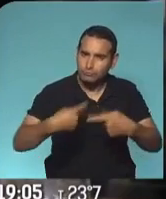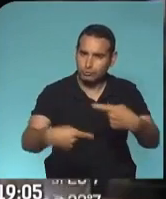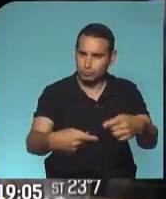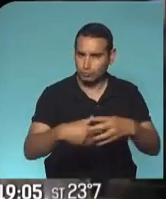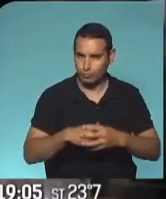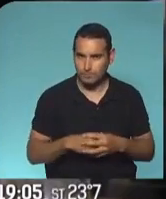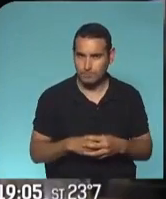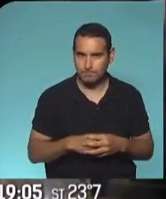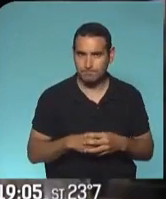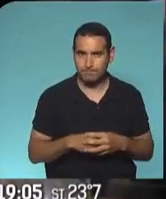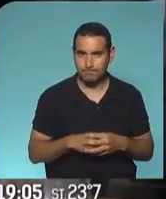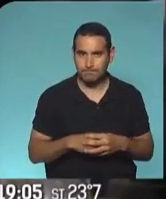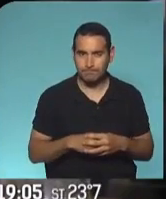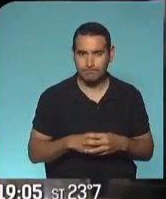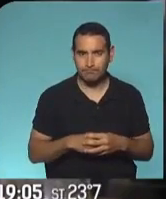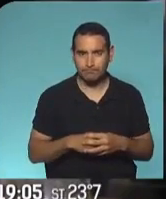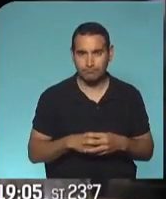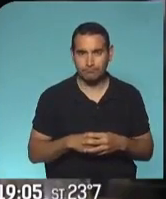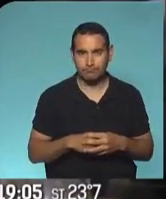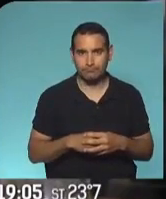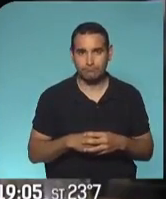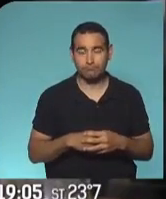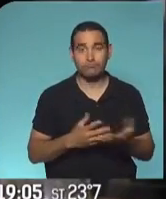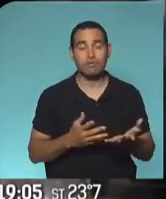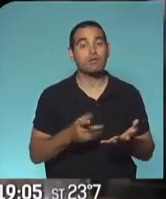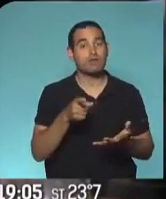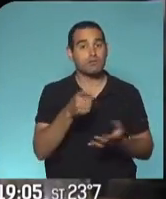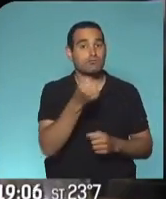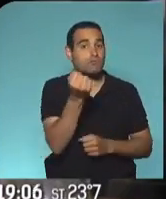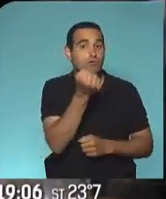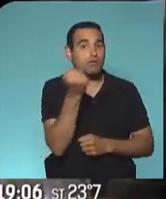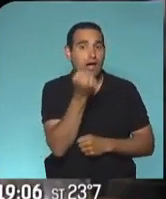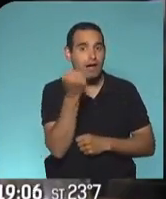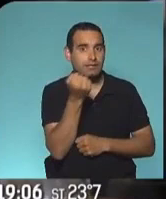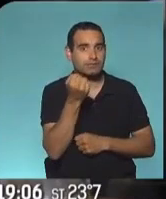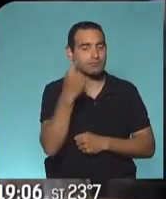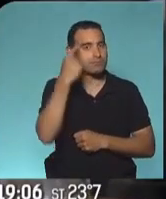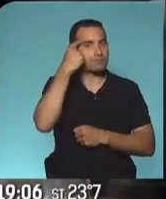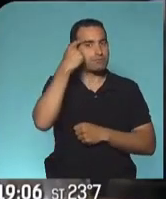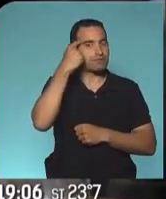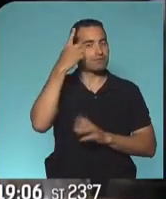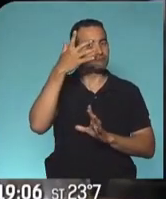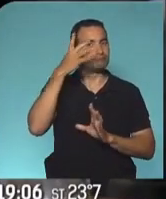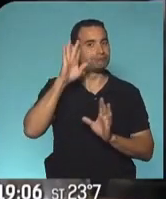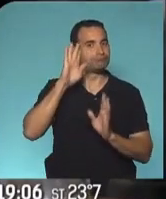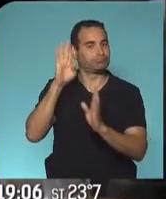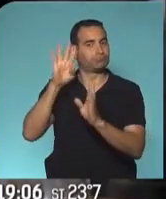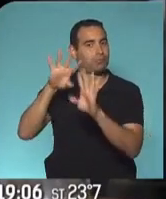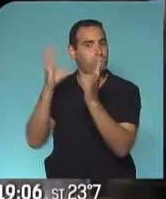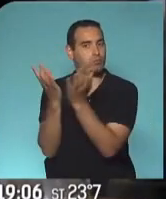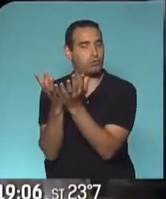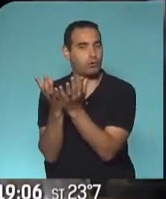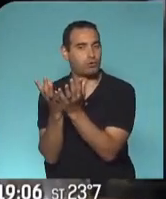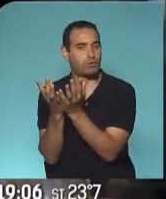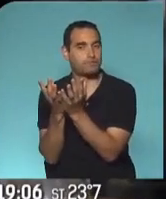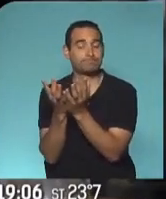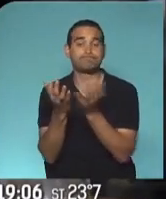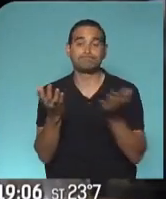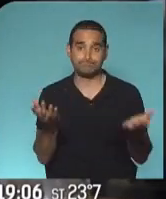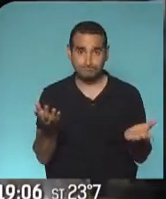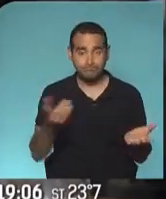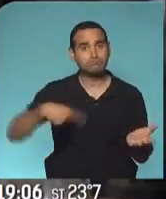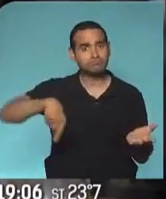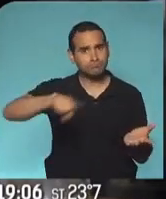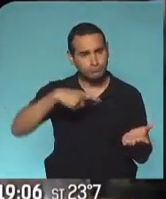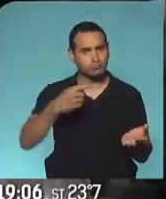este espacio es un eje central en la proyección internacional de mi país y por eso hemos tratado de